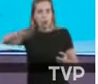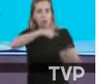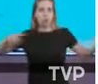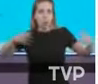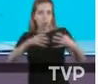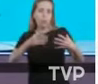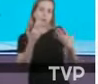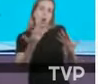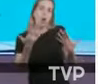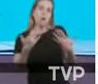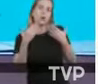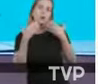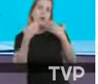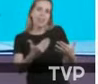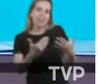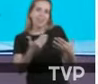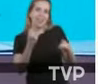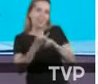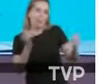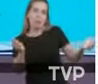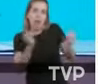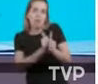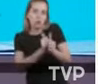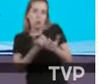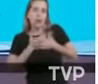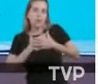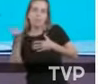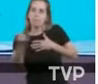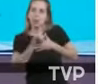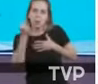el acompañamiento de siempre, que yo valoro mucho.